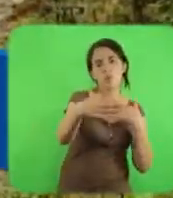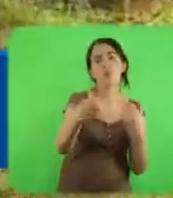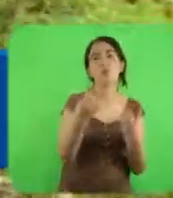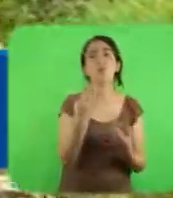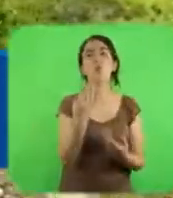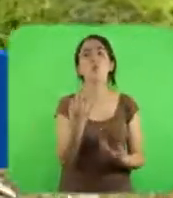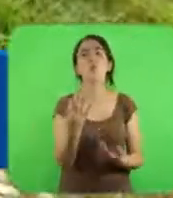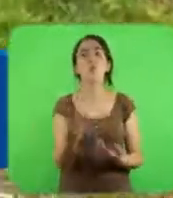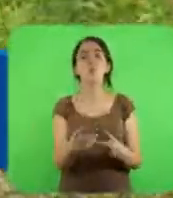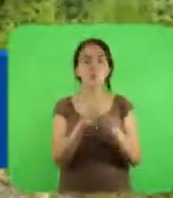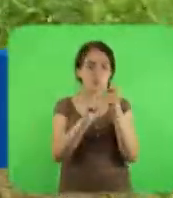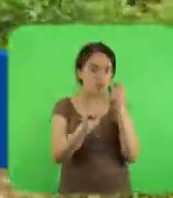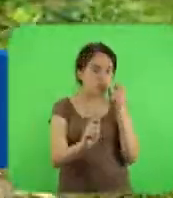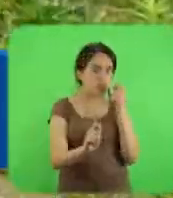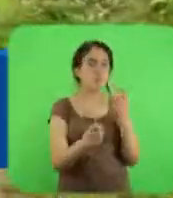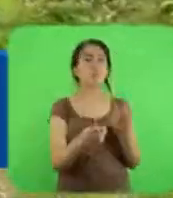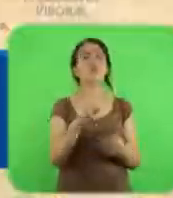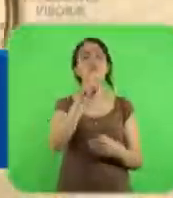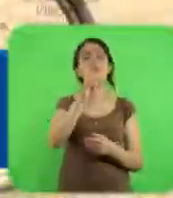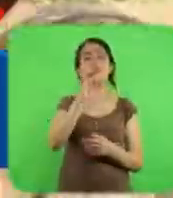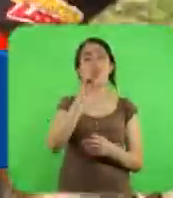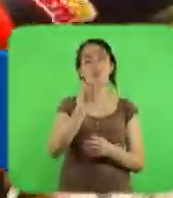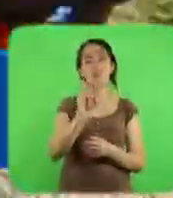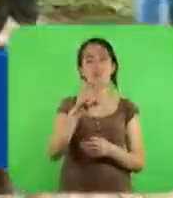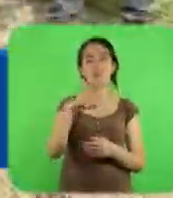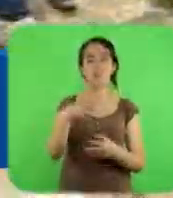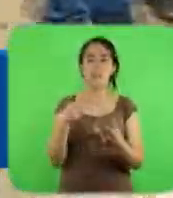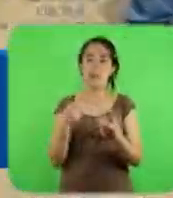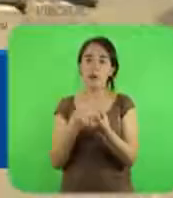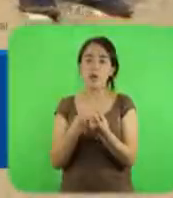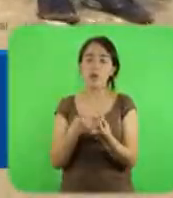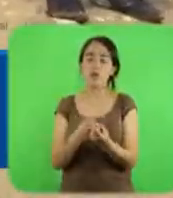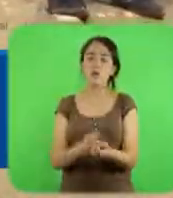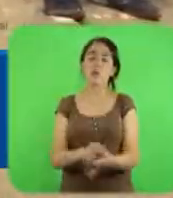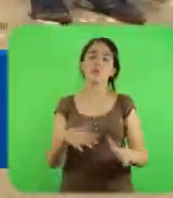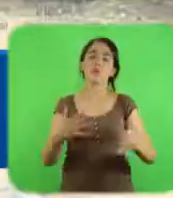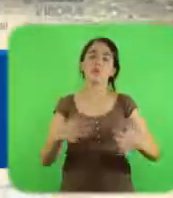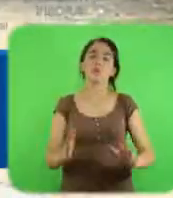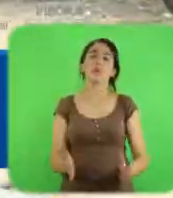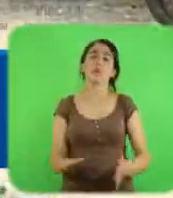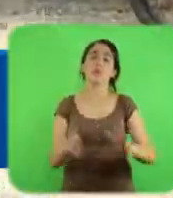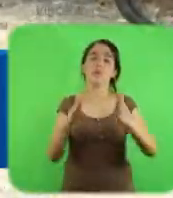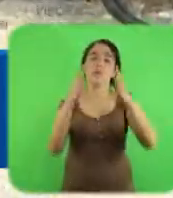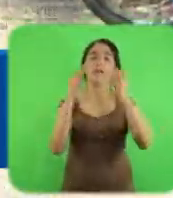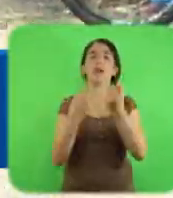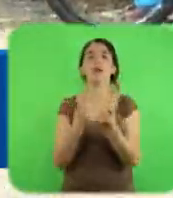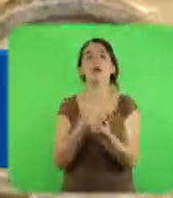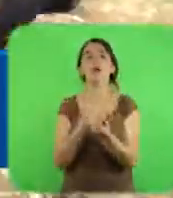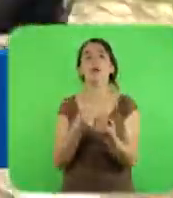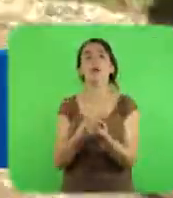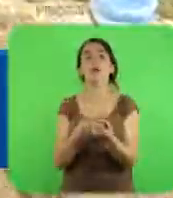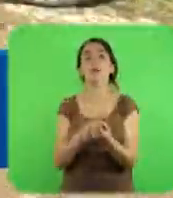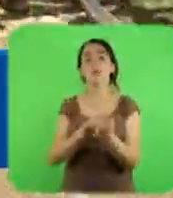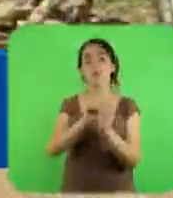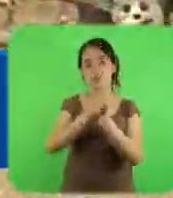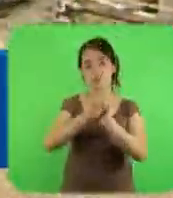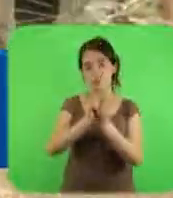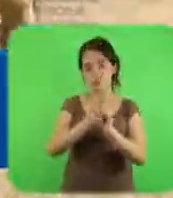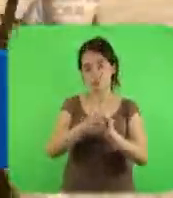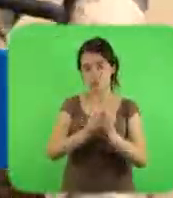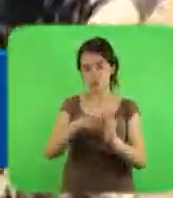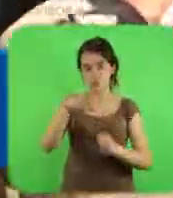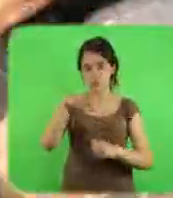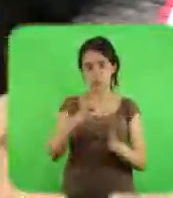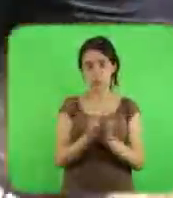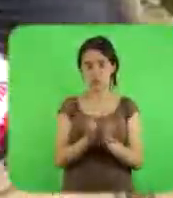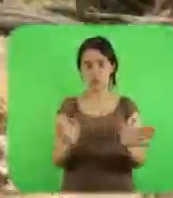Alegre. Para la Administración Municipal, en cabeza del alcalde Ernesto Fernando Zuluaga, apoyar estas actividades fortalece la práctica